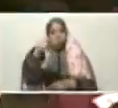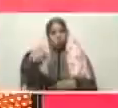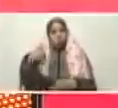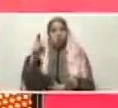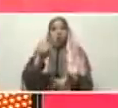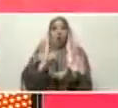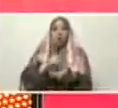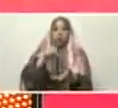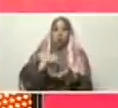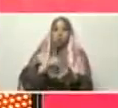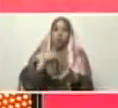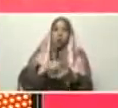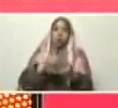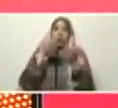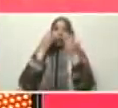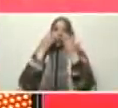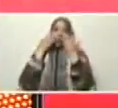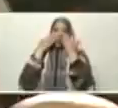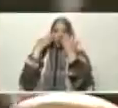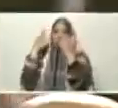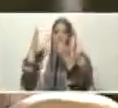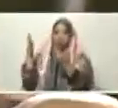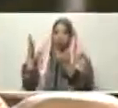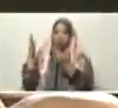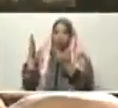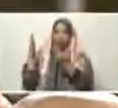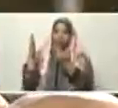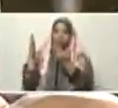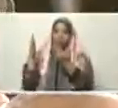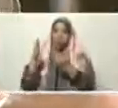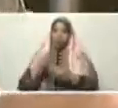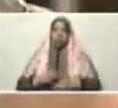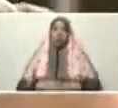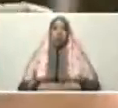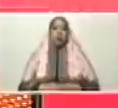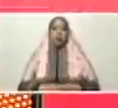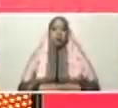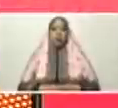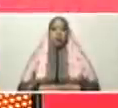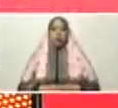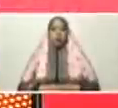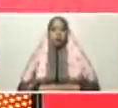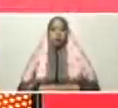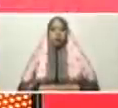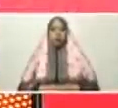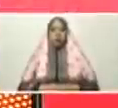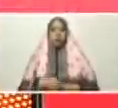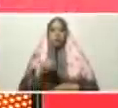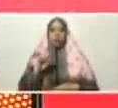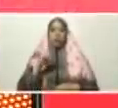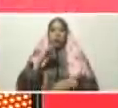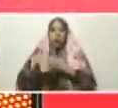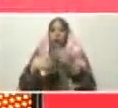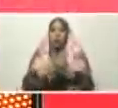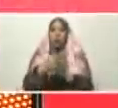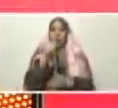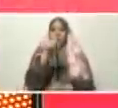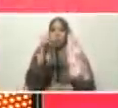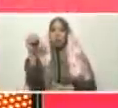fernando soto rojas comandante soto roja rumbo a los 100 años